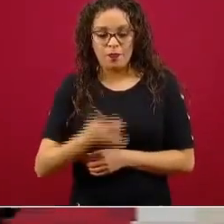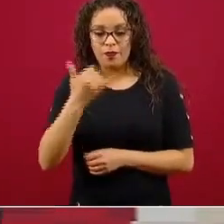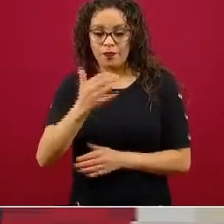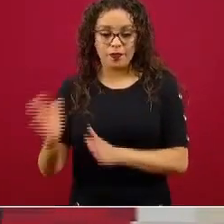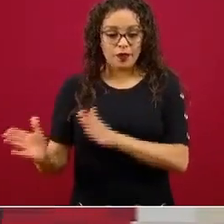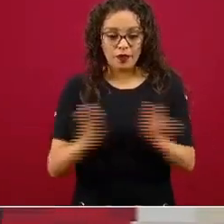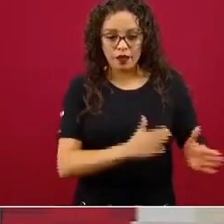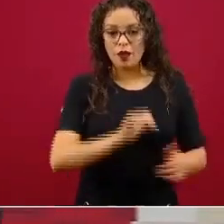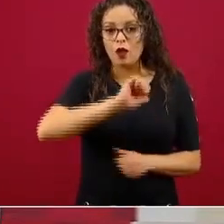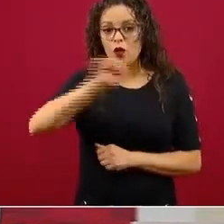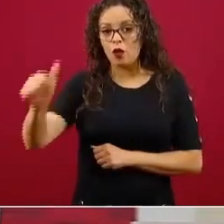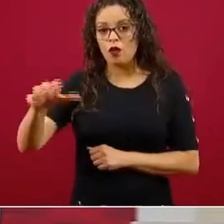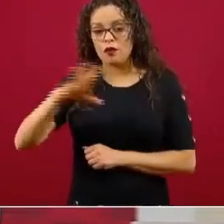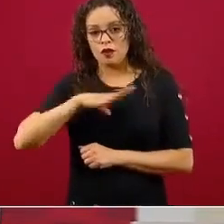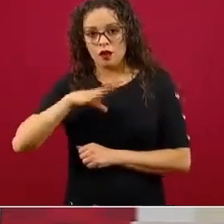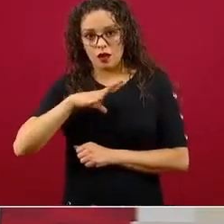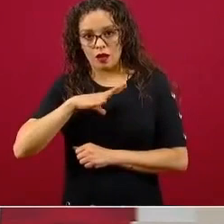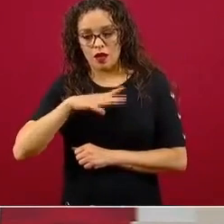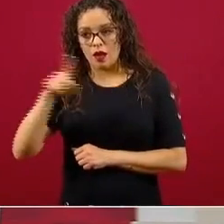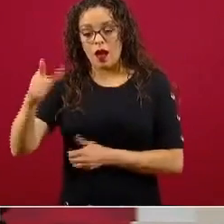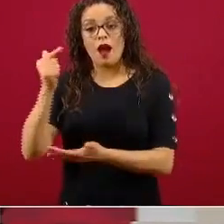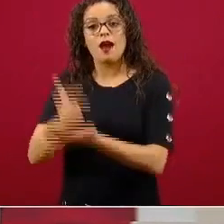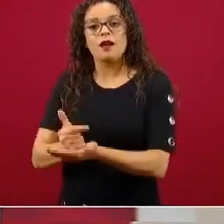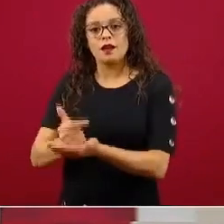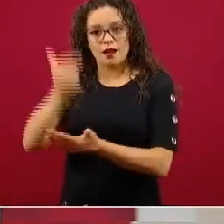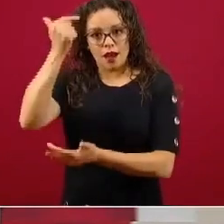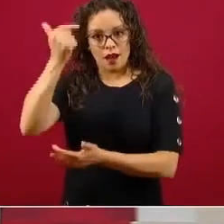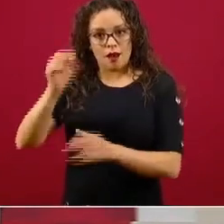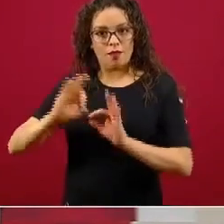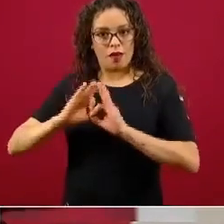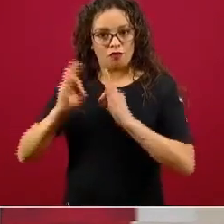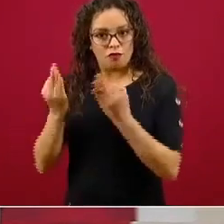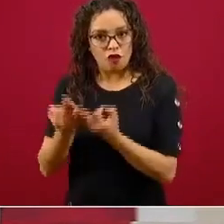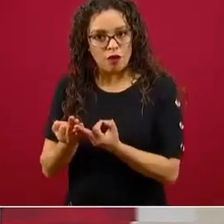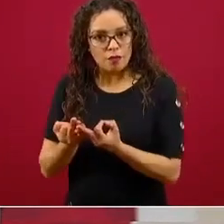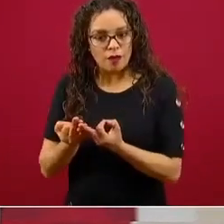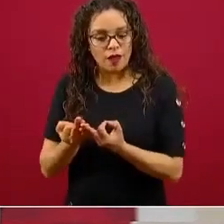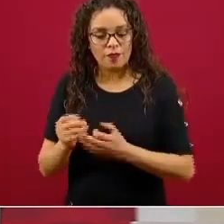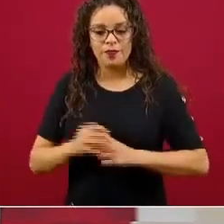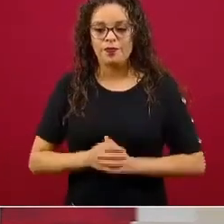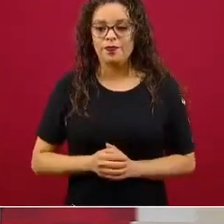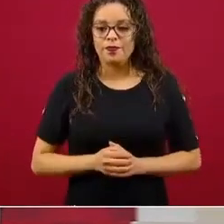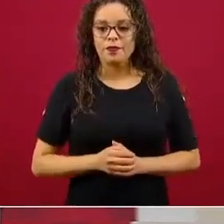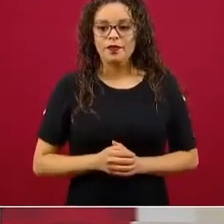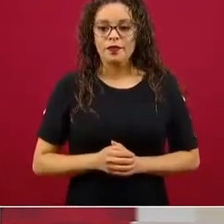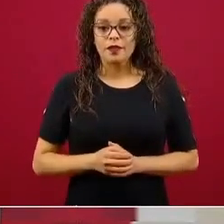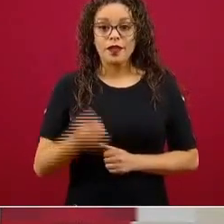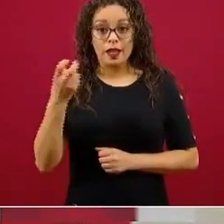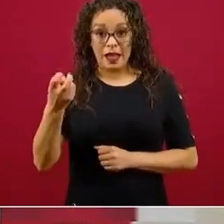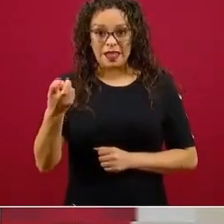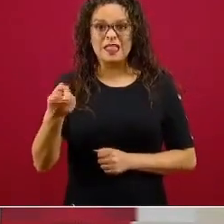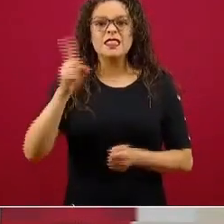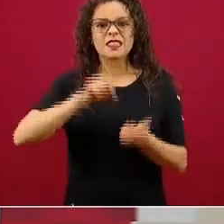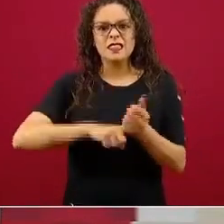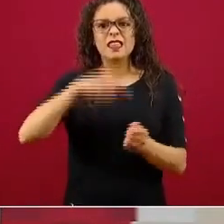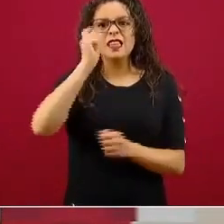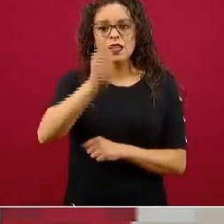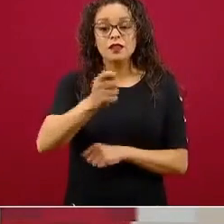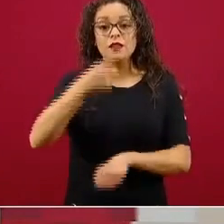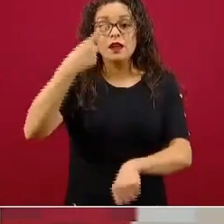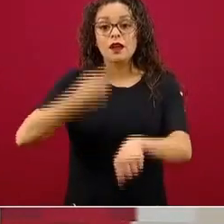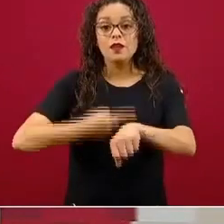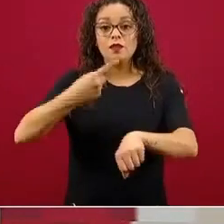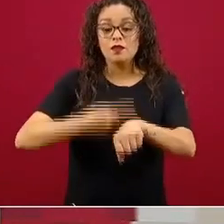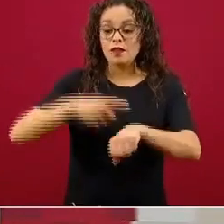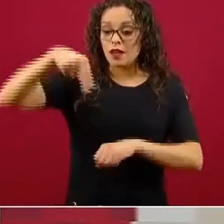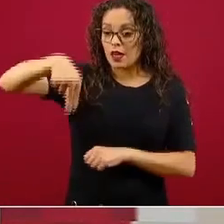forma más leve hasta la forma más grave, puede haber la forma grave. La forma grave es una neumonía, popularmente se le